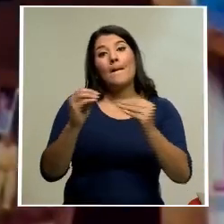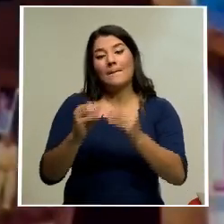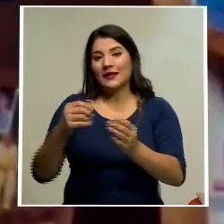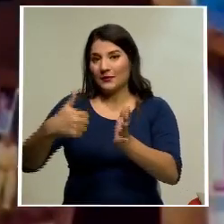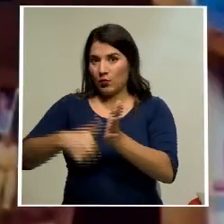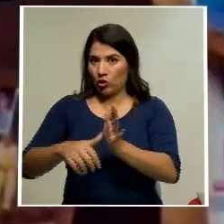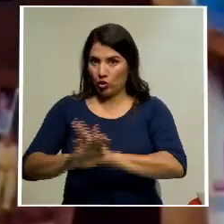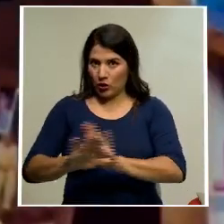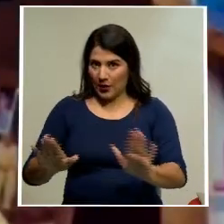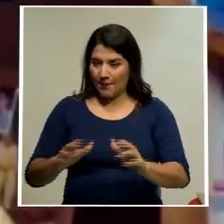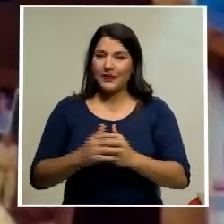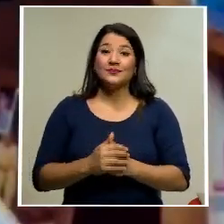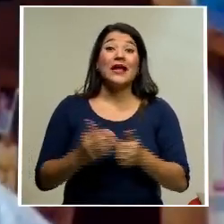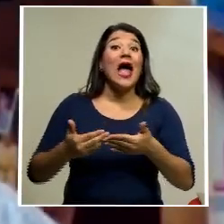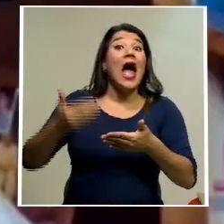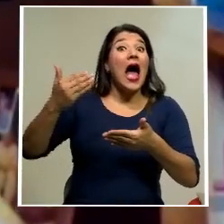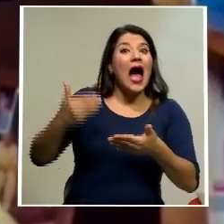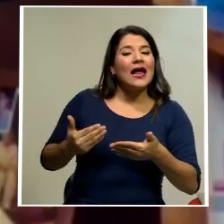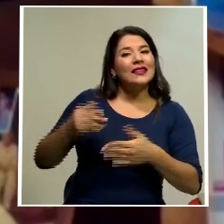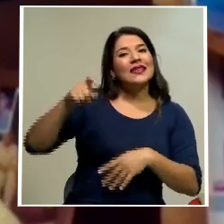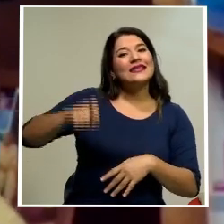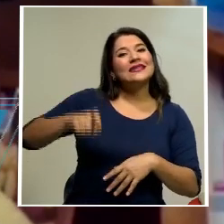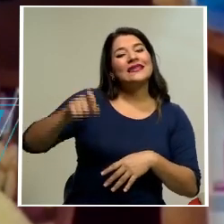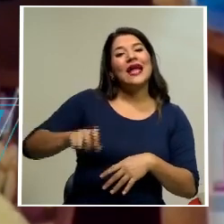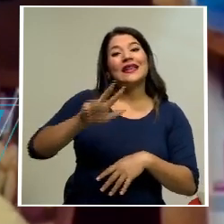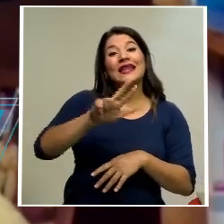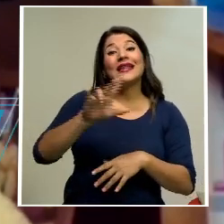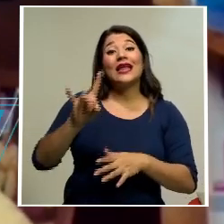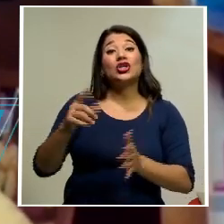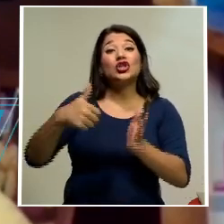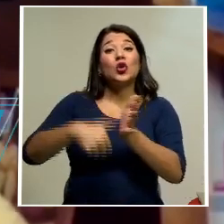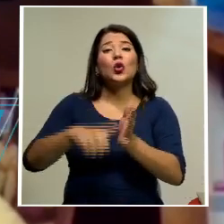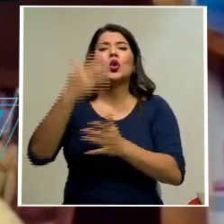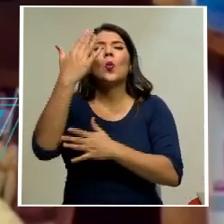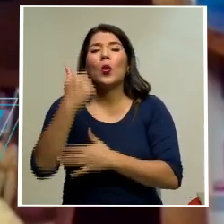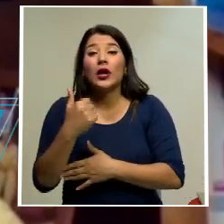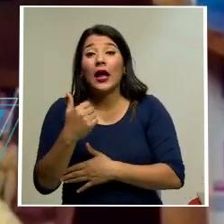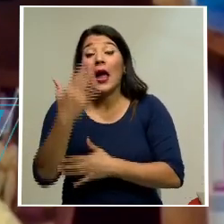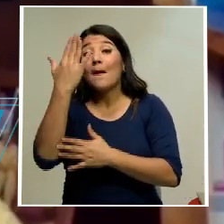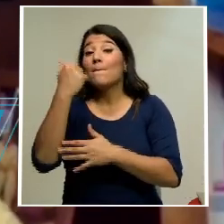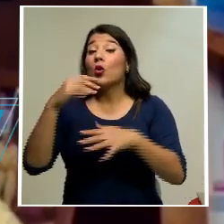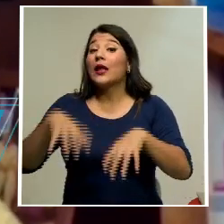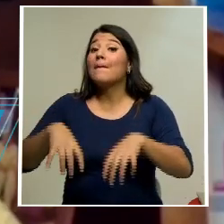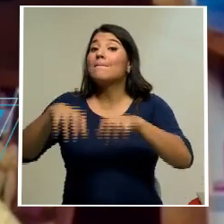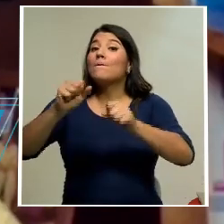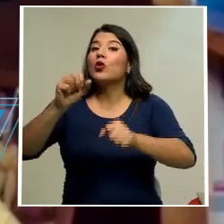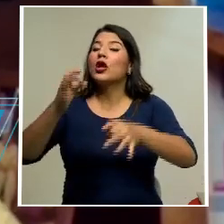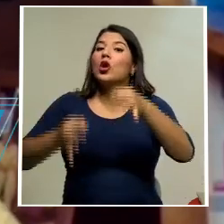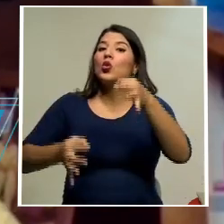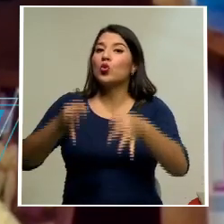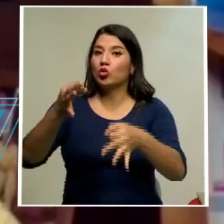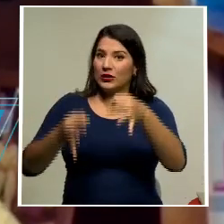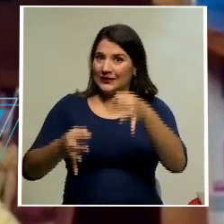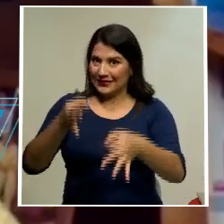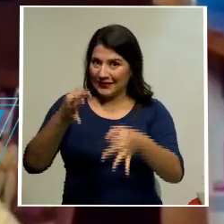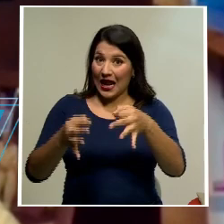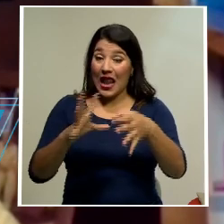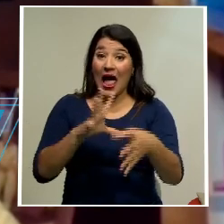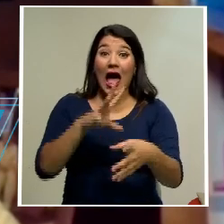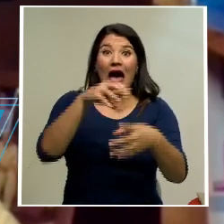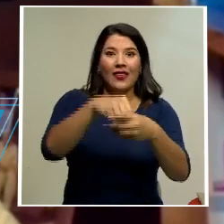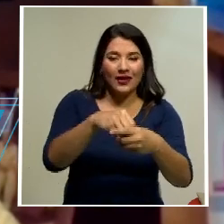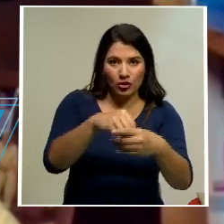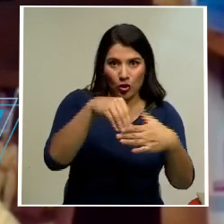principio se iban a requerir 38 porque el Poder Judicial se opuso, decía que el proyecto de ley afectaba su